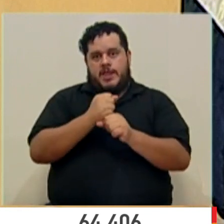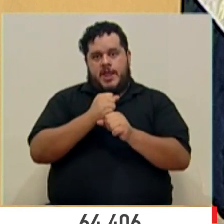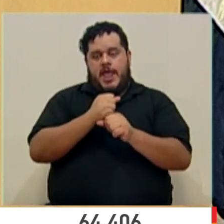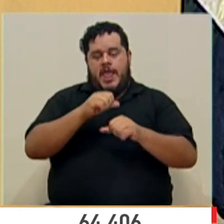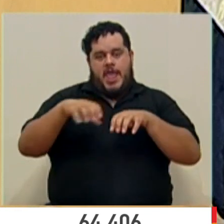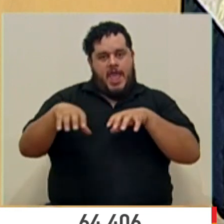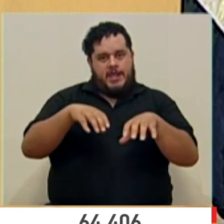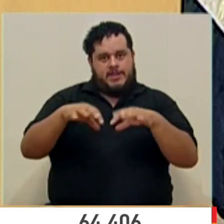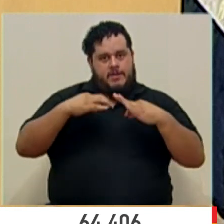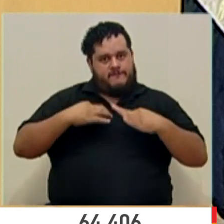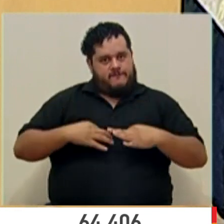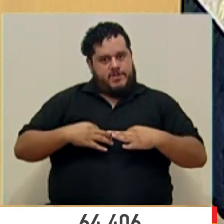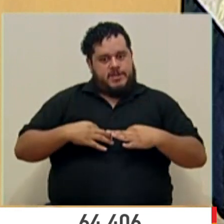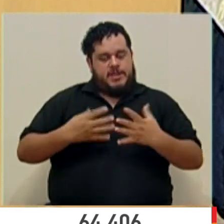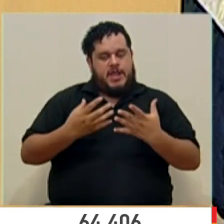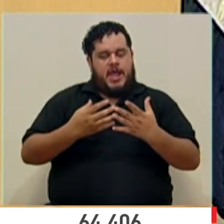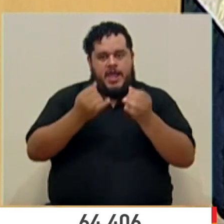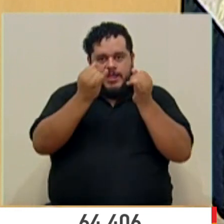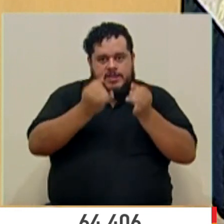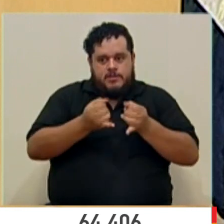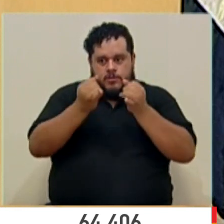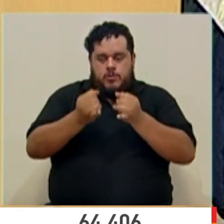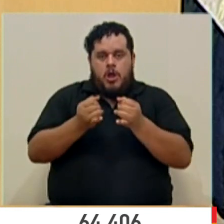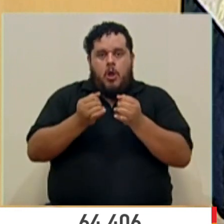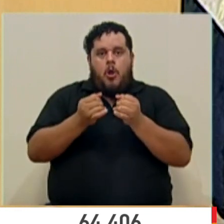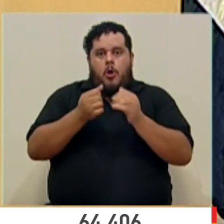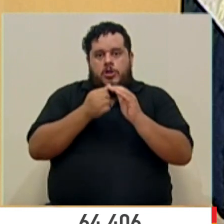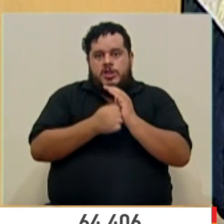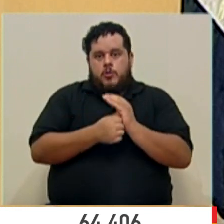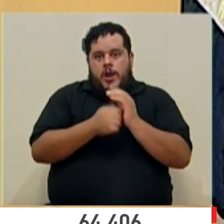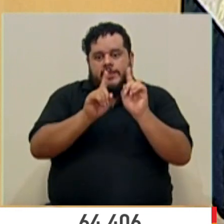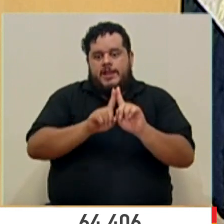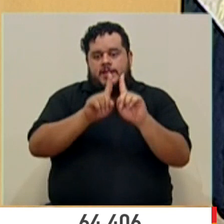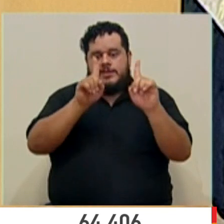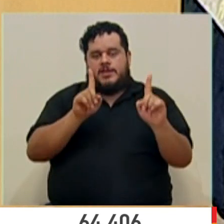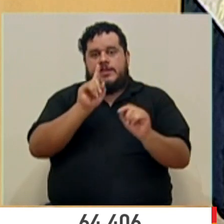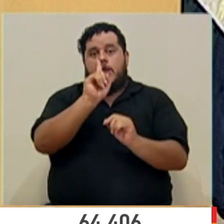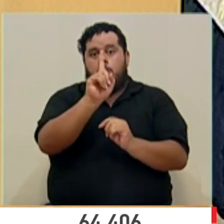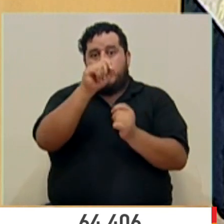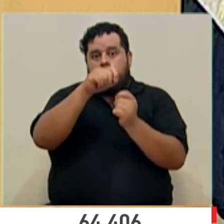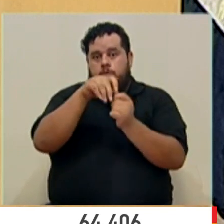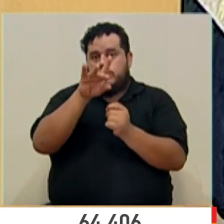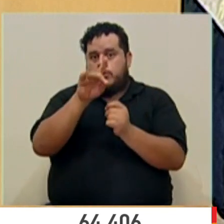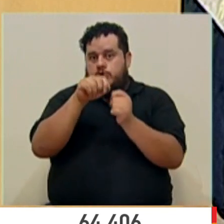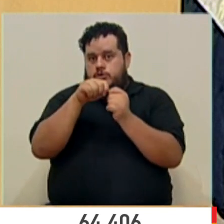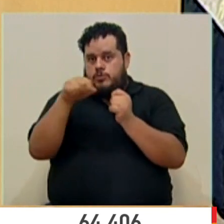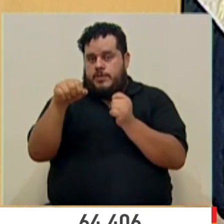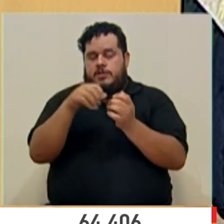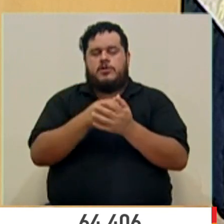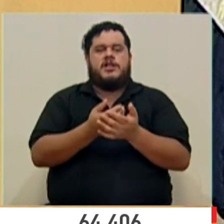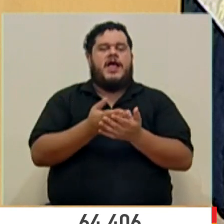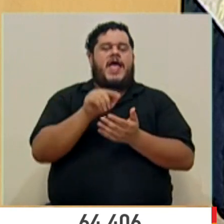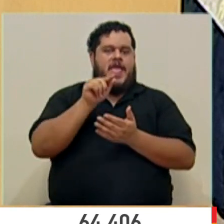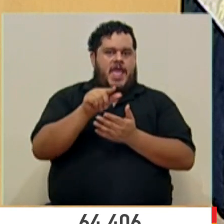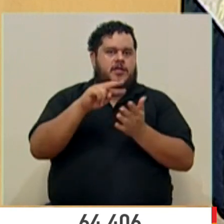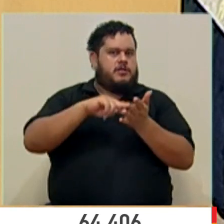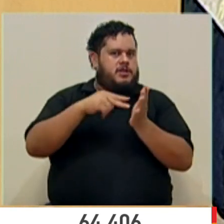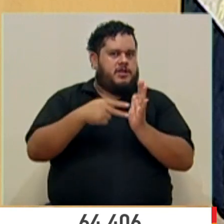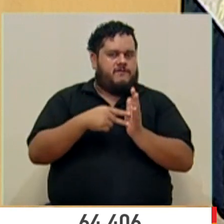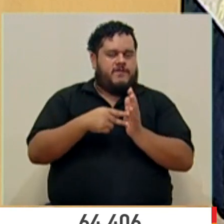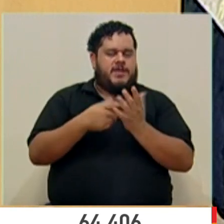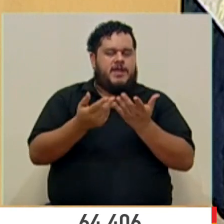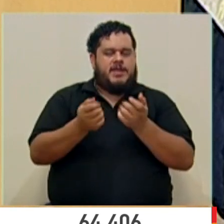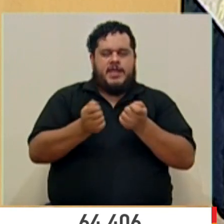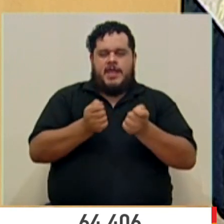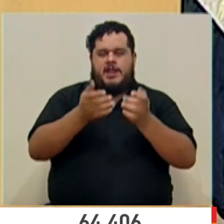física individual o si guardan la distancia de 1,8 metros. Esto significa que evidentemente el